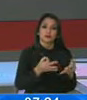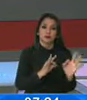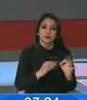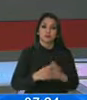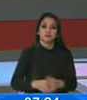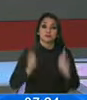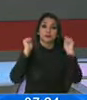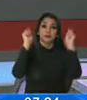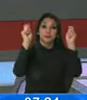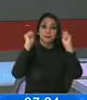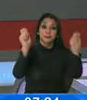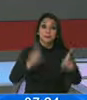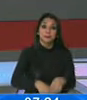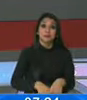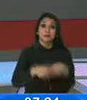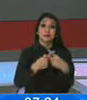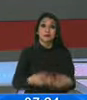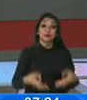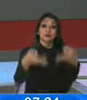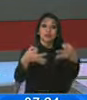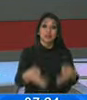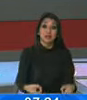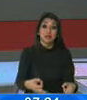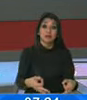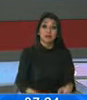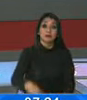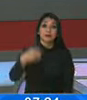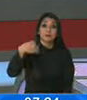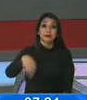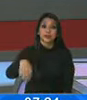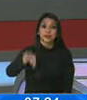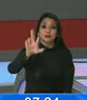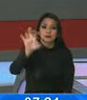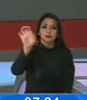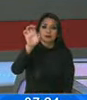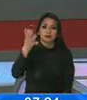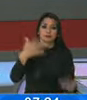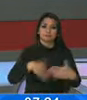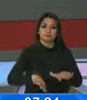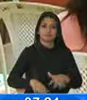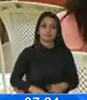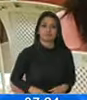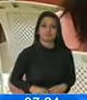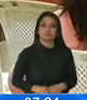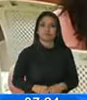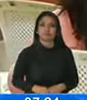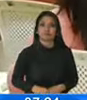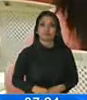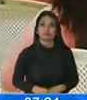campaña electoral iniciará oficialmente este día miércoles 3 de enero.